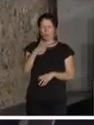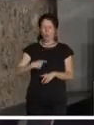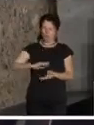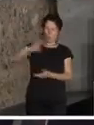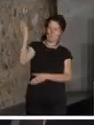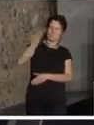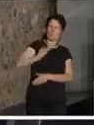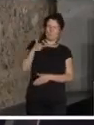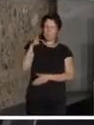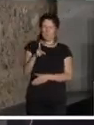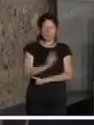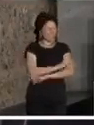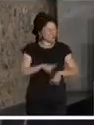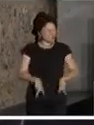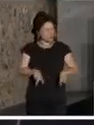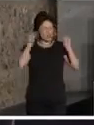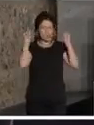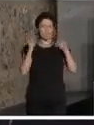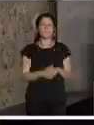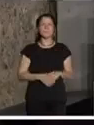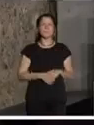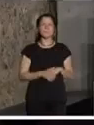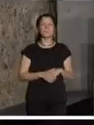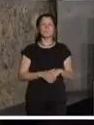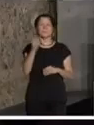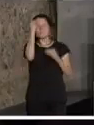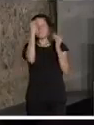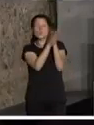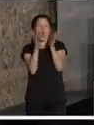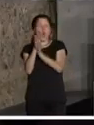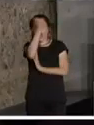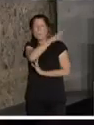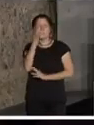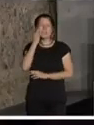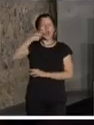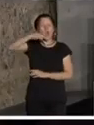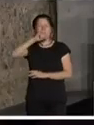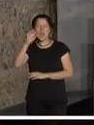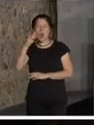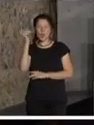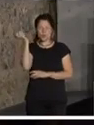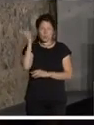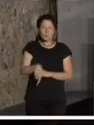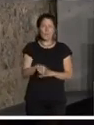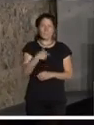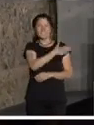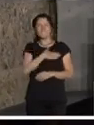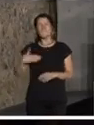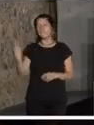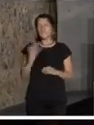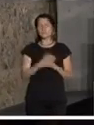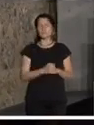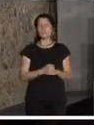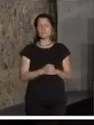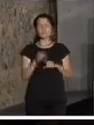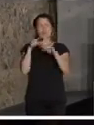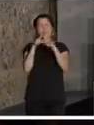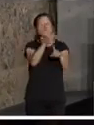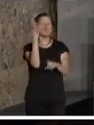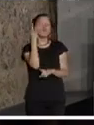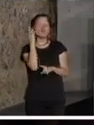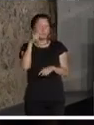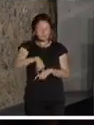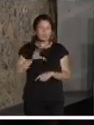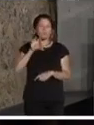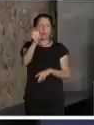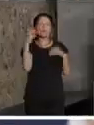vulneraciones de derechos pensad en vuestro compañero gallardón que también quiso que el destino de las mujeres